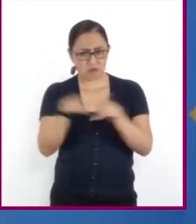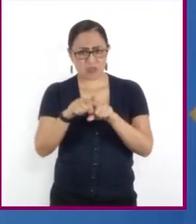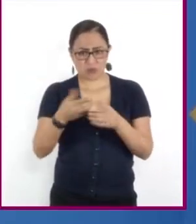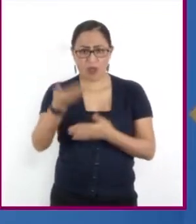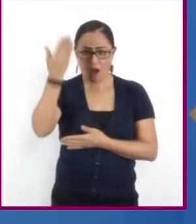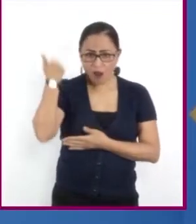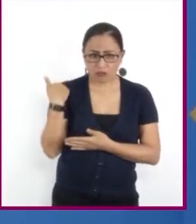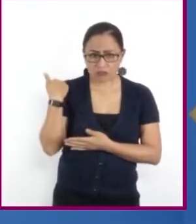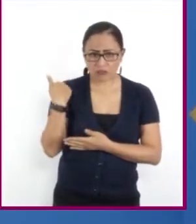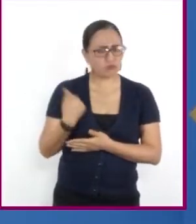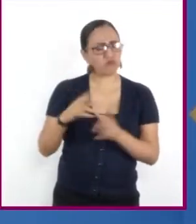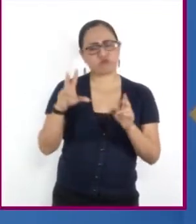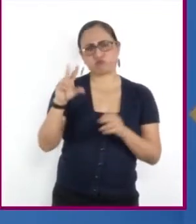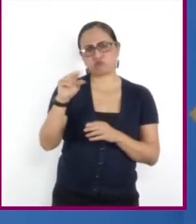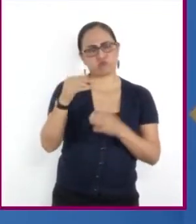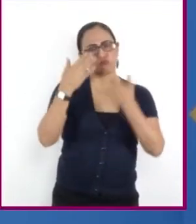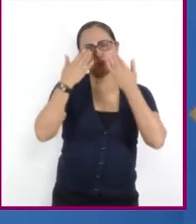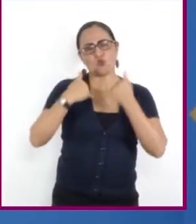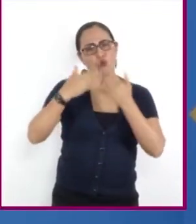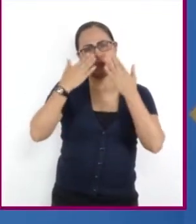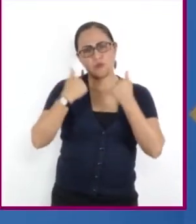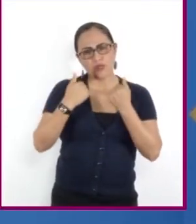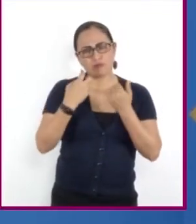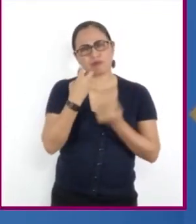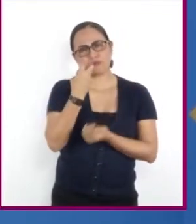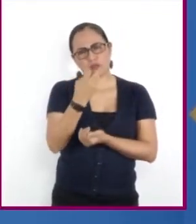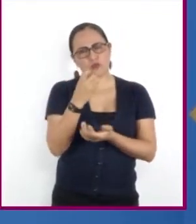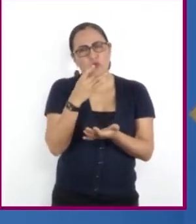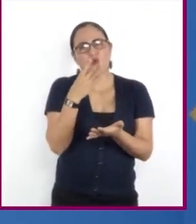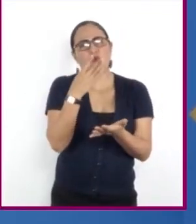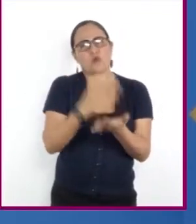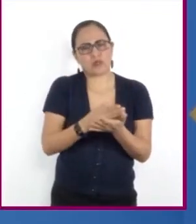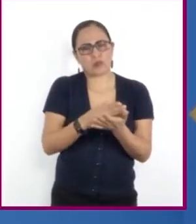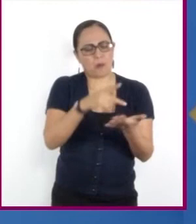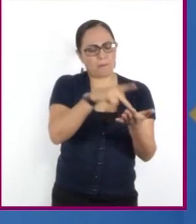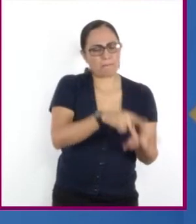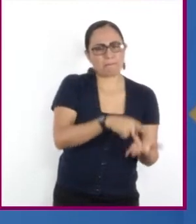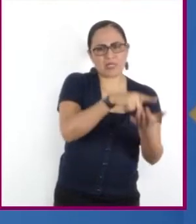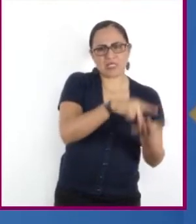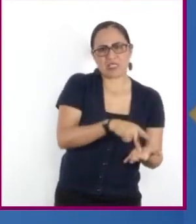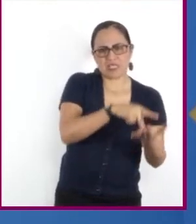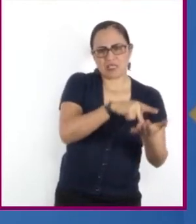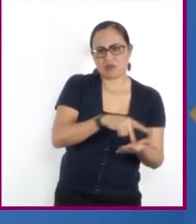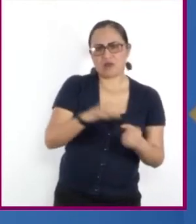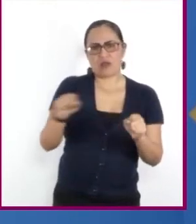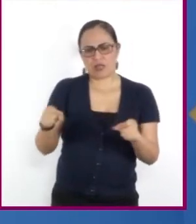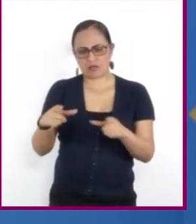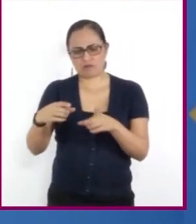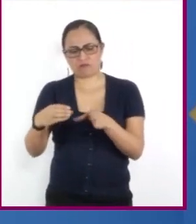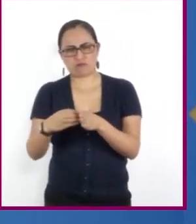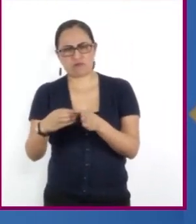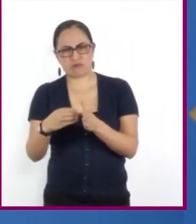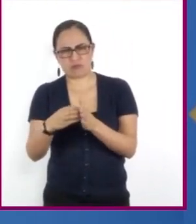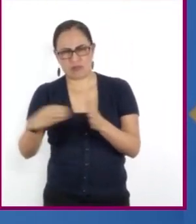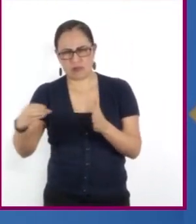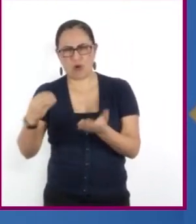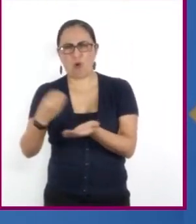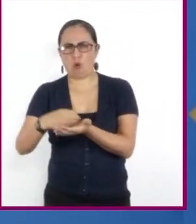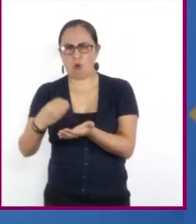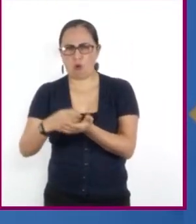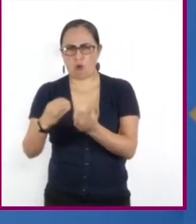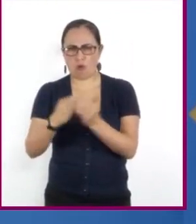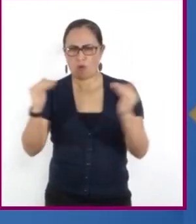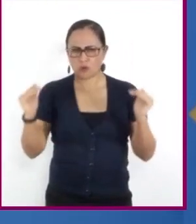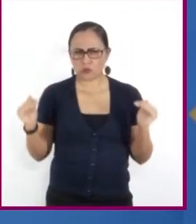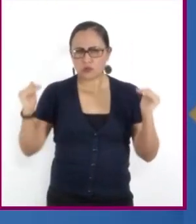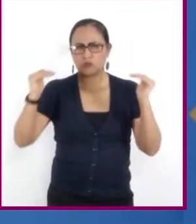conocemos. Por lo cual, lo único que pudo hacer fue pesar la corona y el lingote y comprobar que pesaban